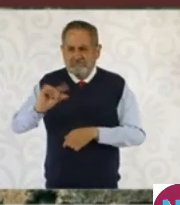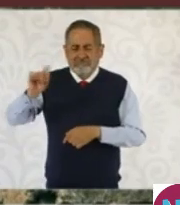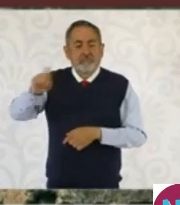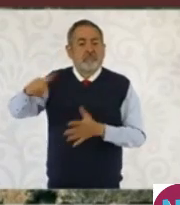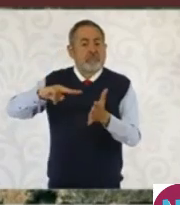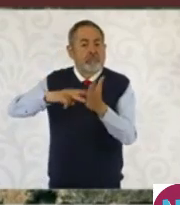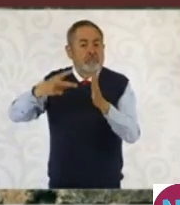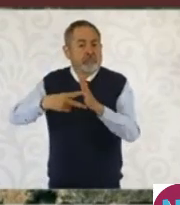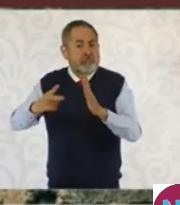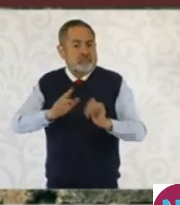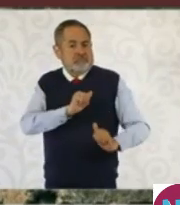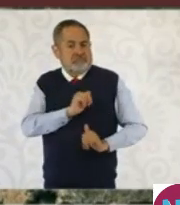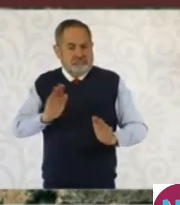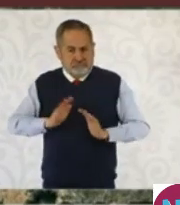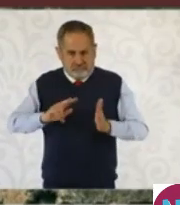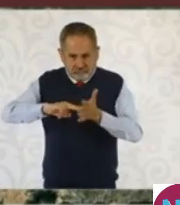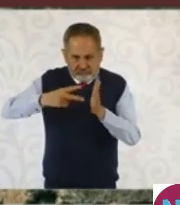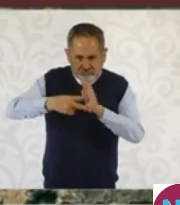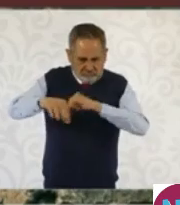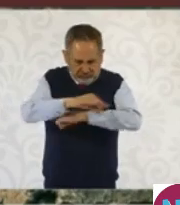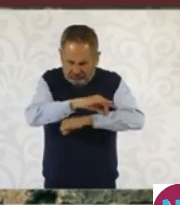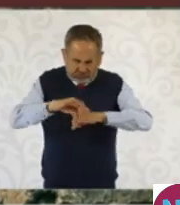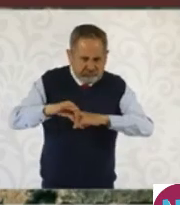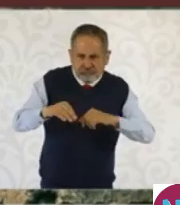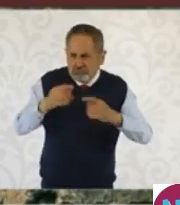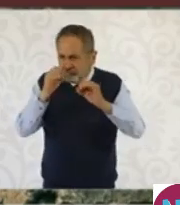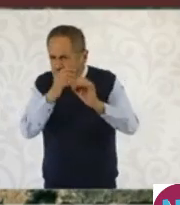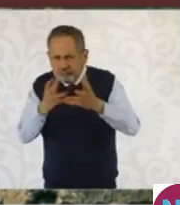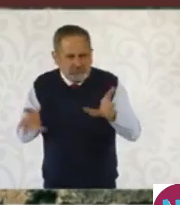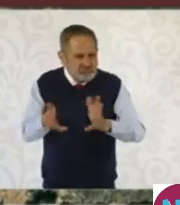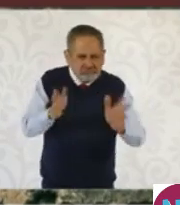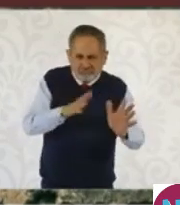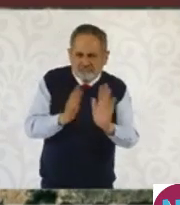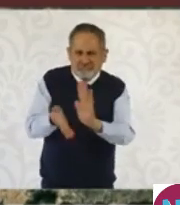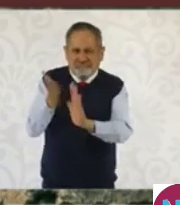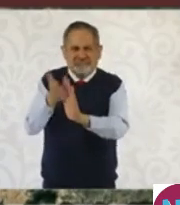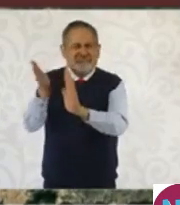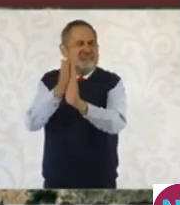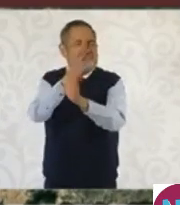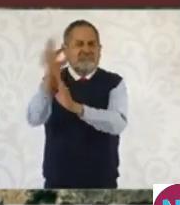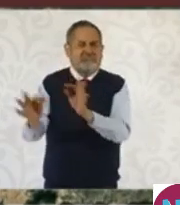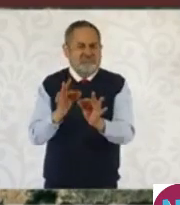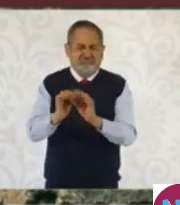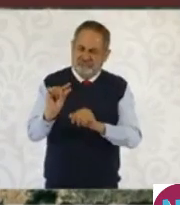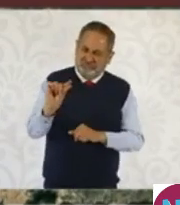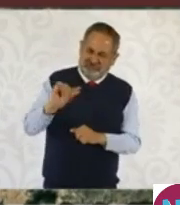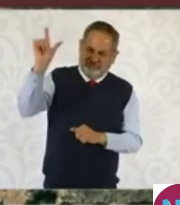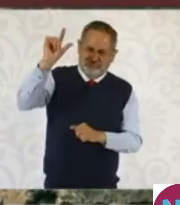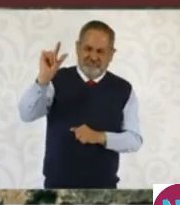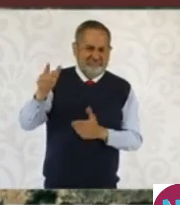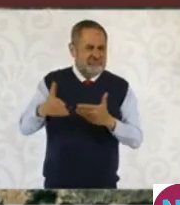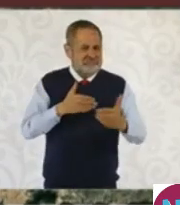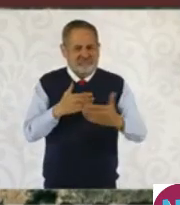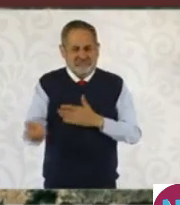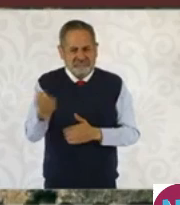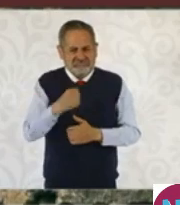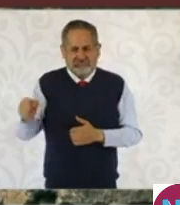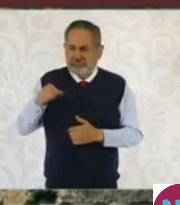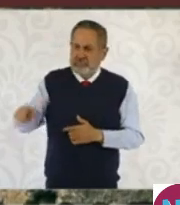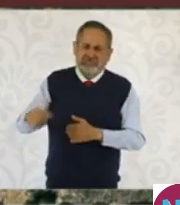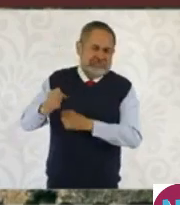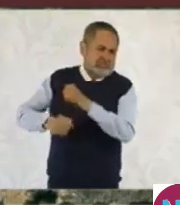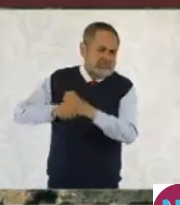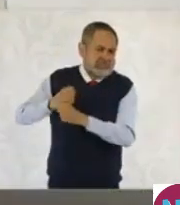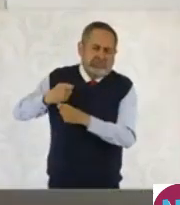ingenieros militares que construyeron en tiempo récord y con altos estándares de calidad una obra que servirá por